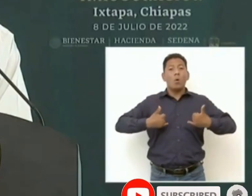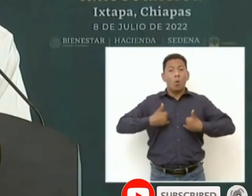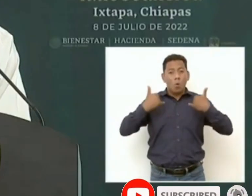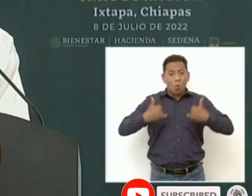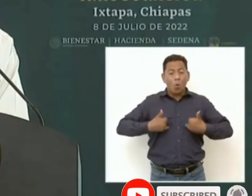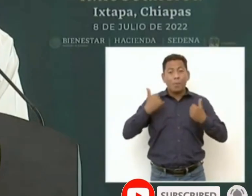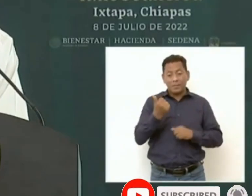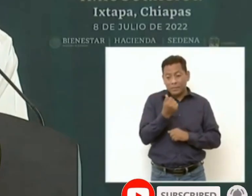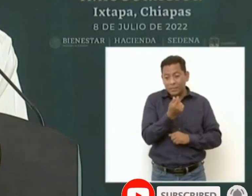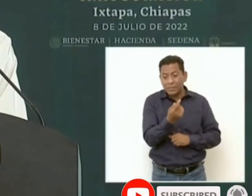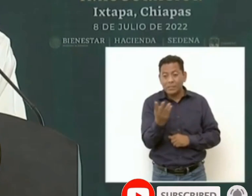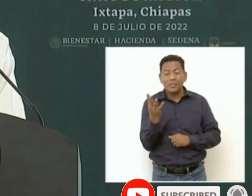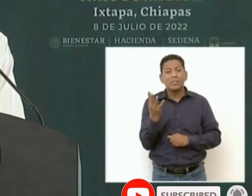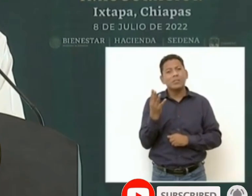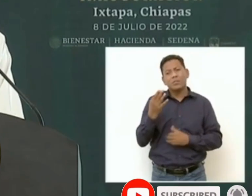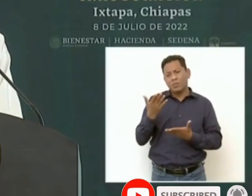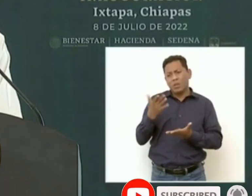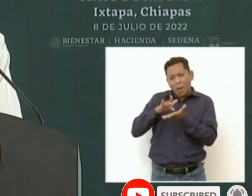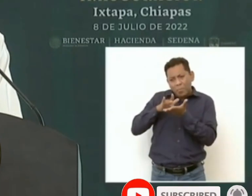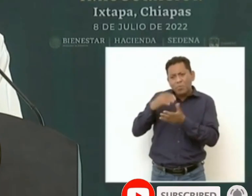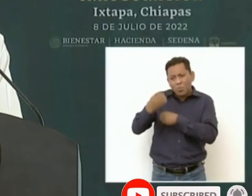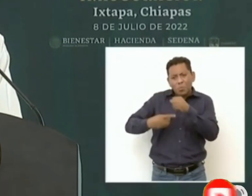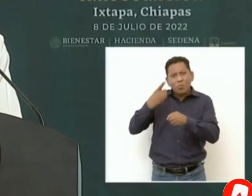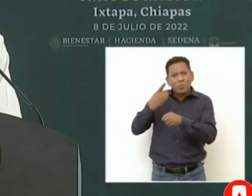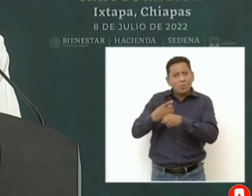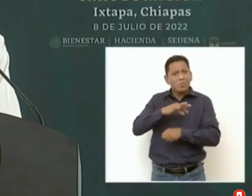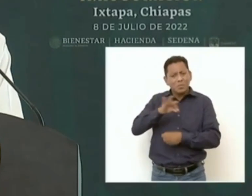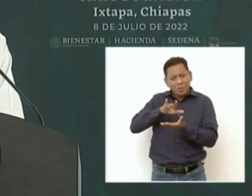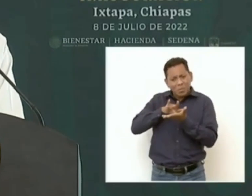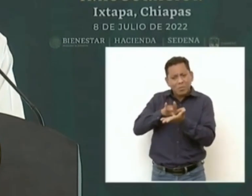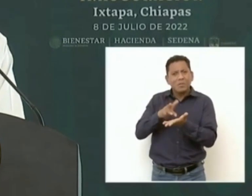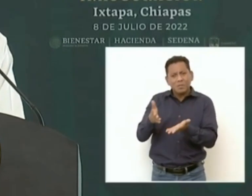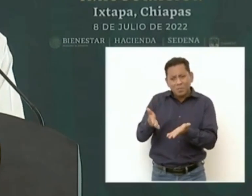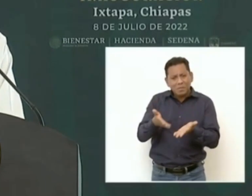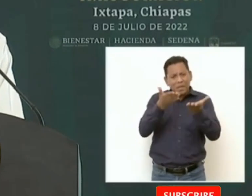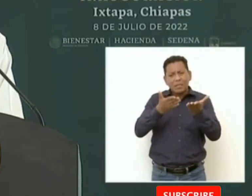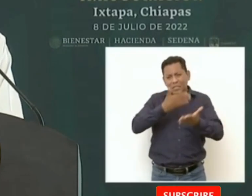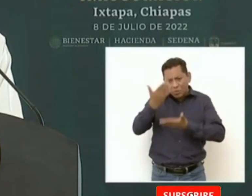jóvenes la oportunidad del estudio y del trabajo.